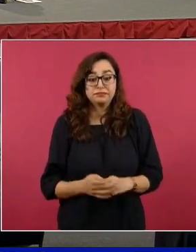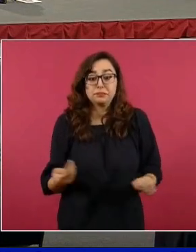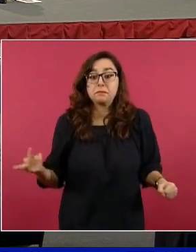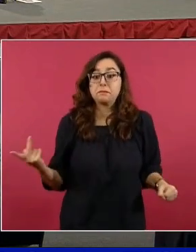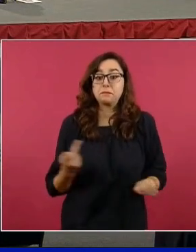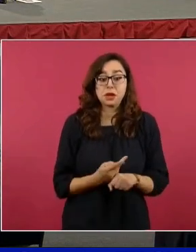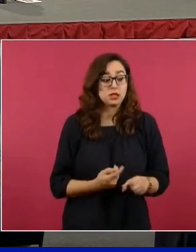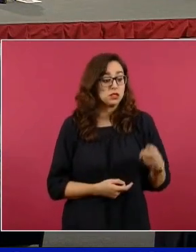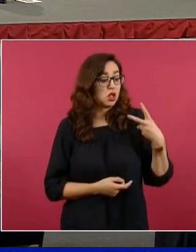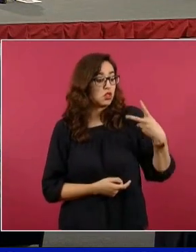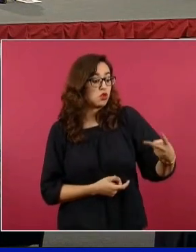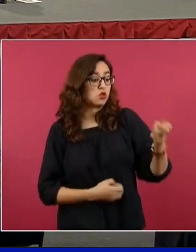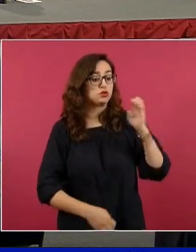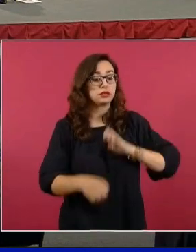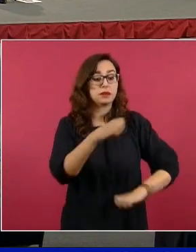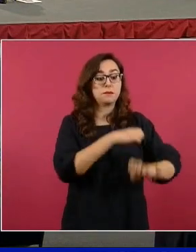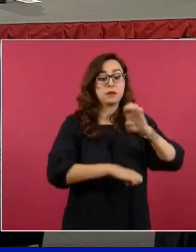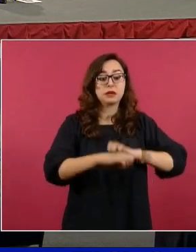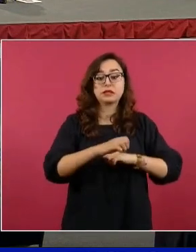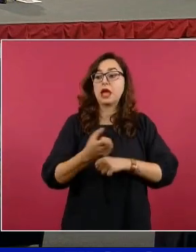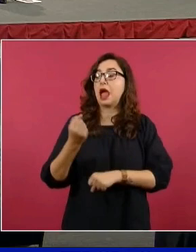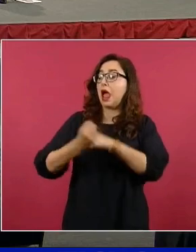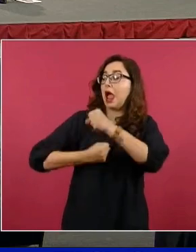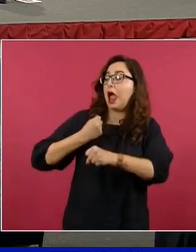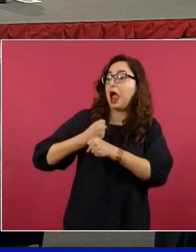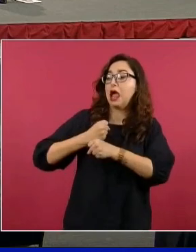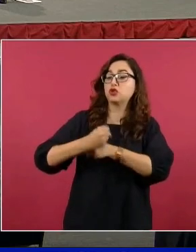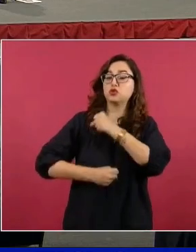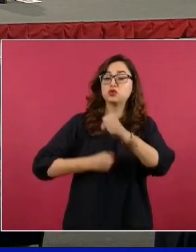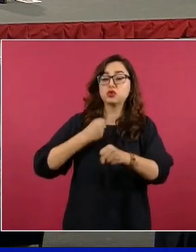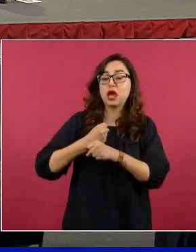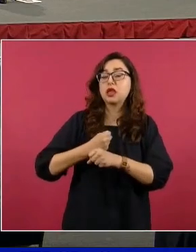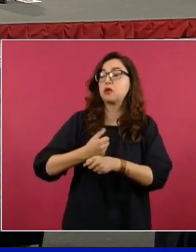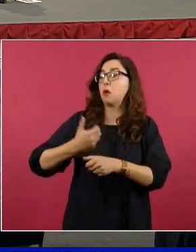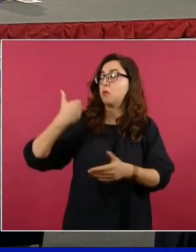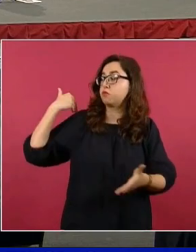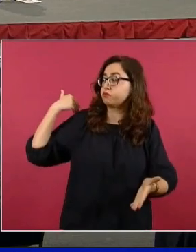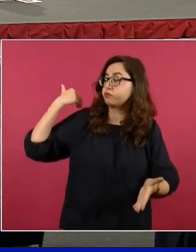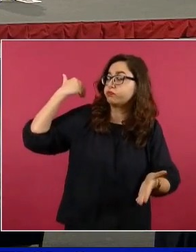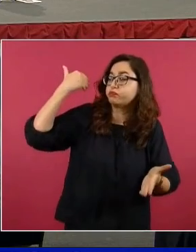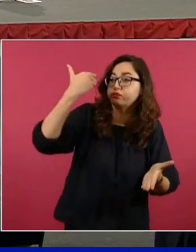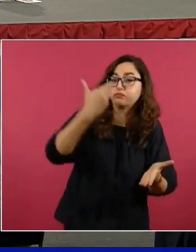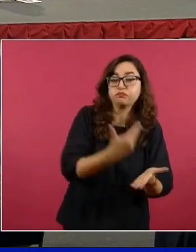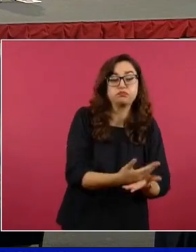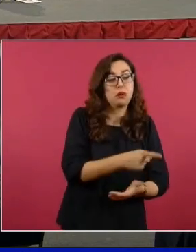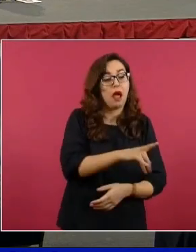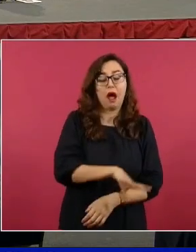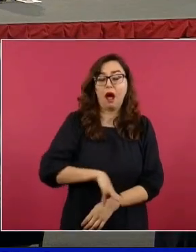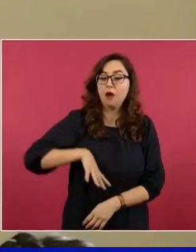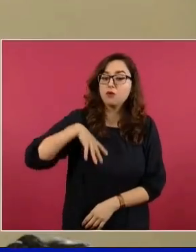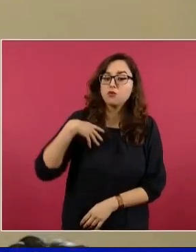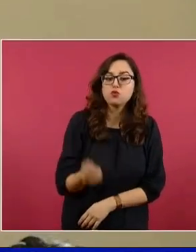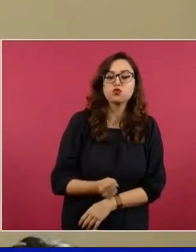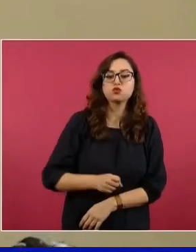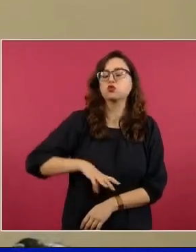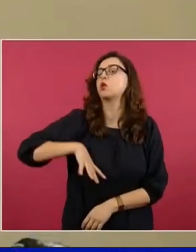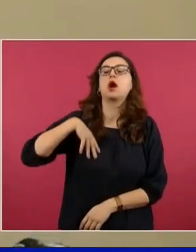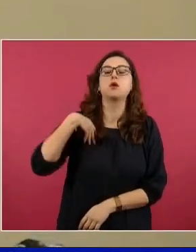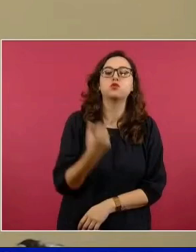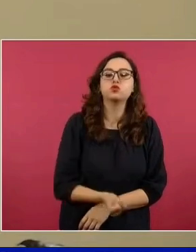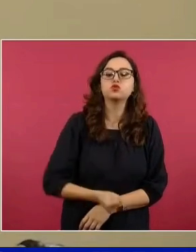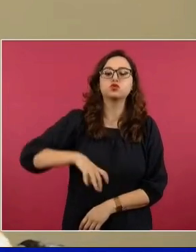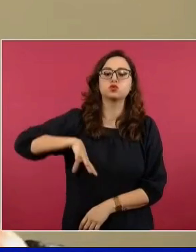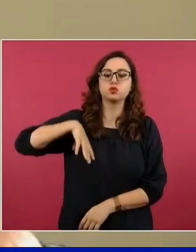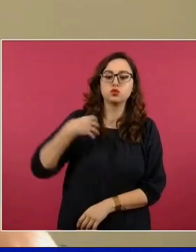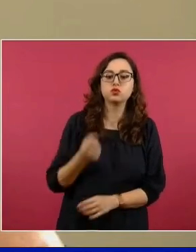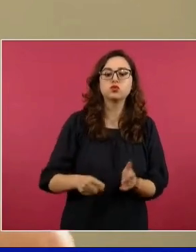aprovechado de los precios de garantía del maíz cuando estaba la CONASUPO y le subsidiaban casi el